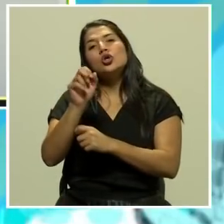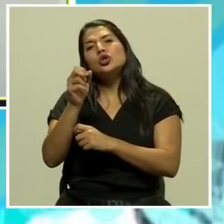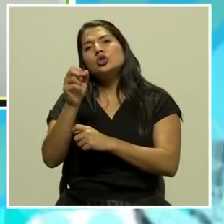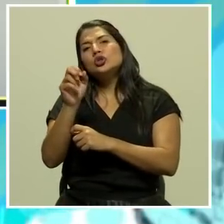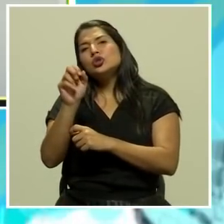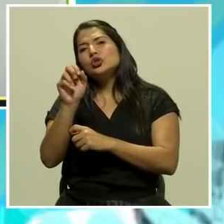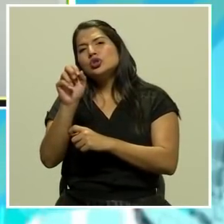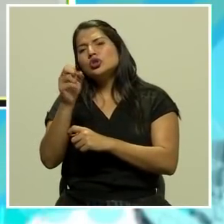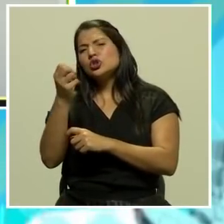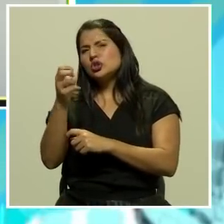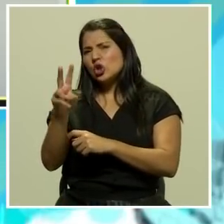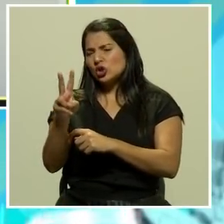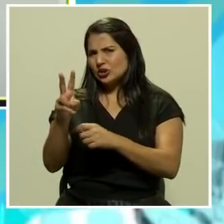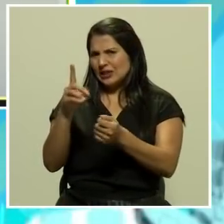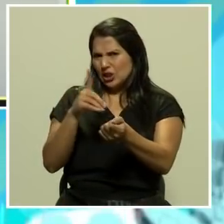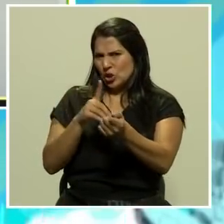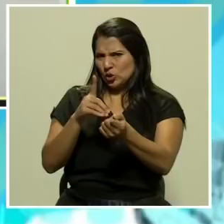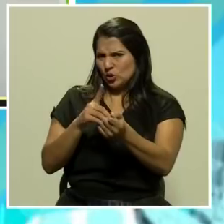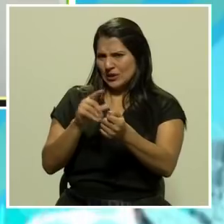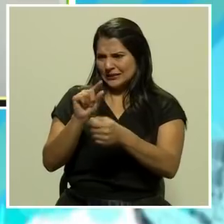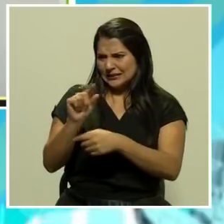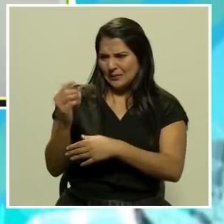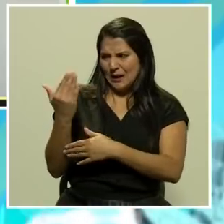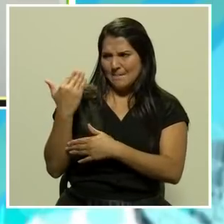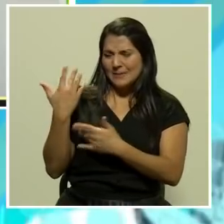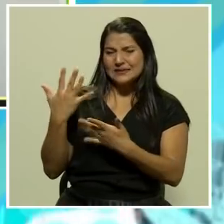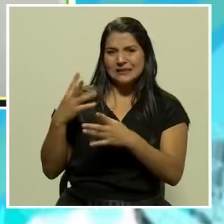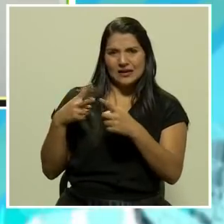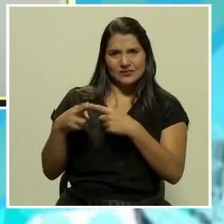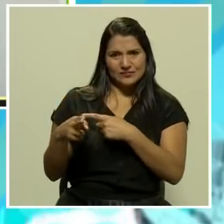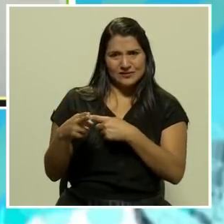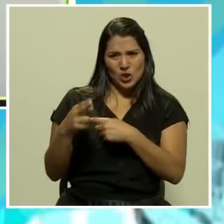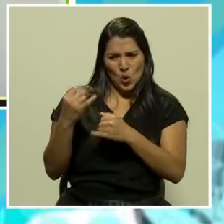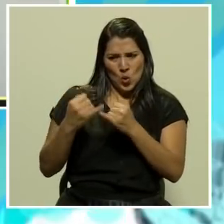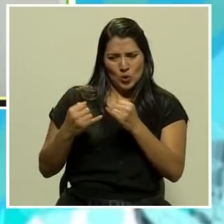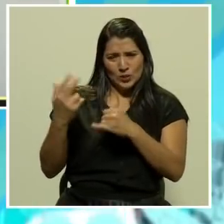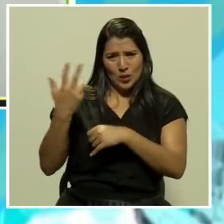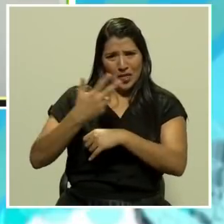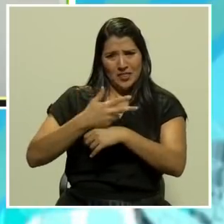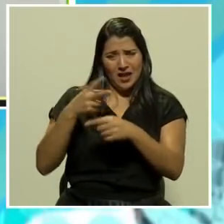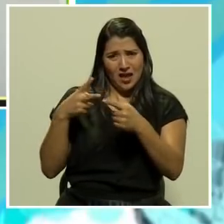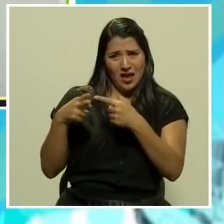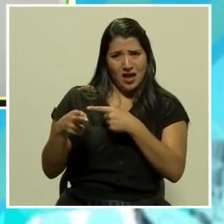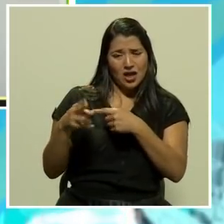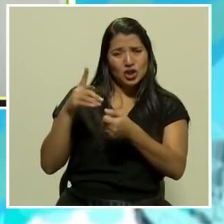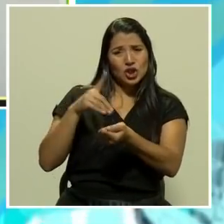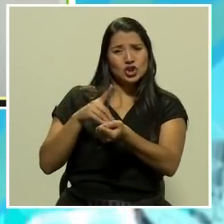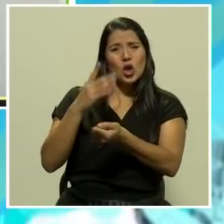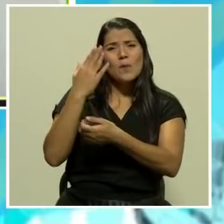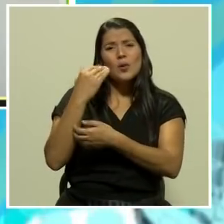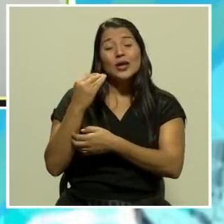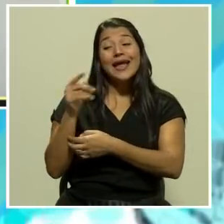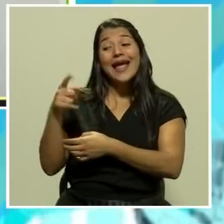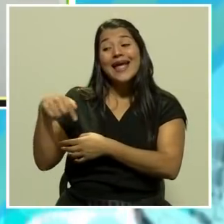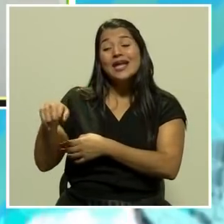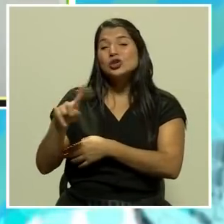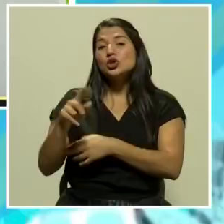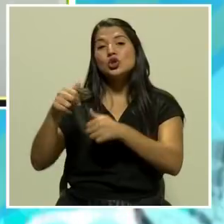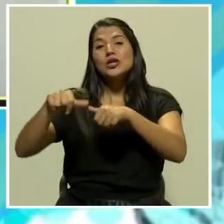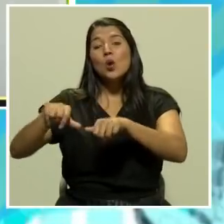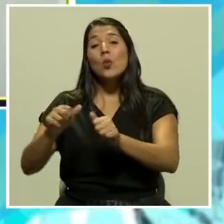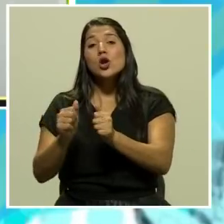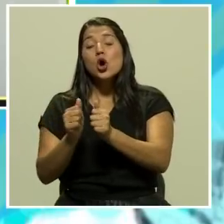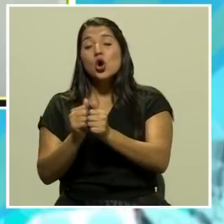sido despedidos en esta última semana, en los últimos 3 días, porque no están de acuerdo con el proceder del gobierno